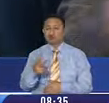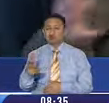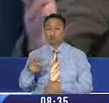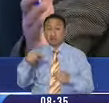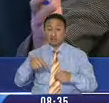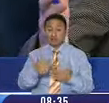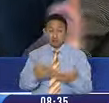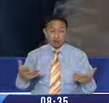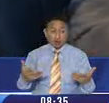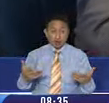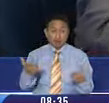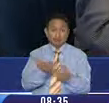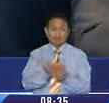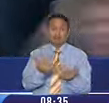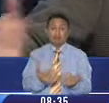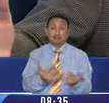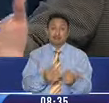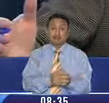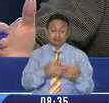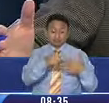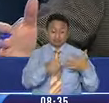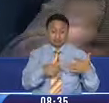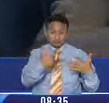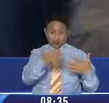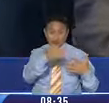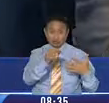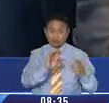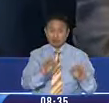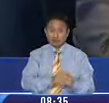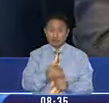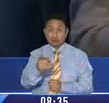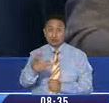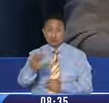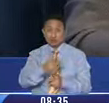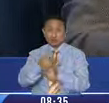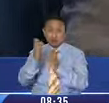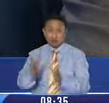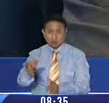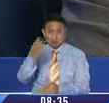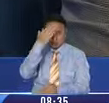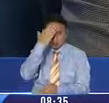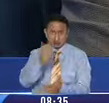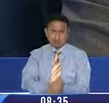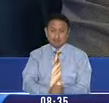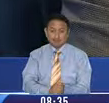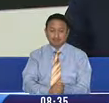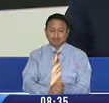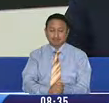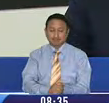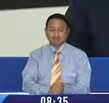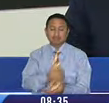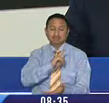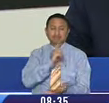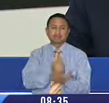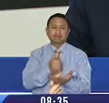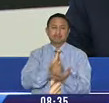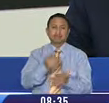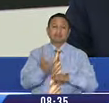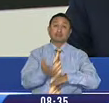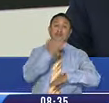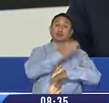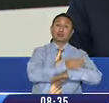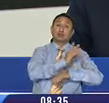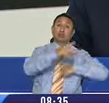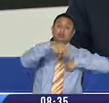varias obras que están en carpeta y que ninguna las hace. Y usted como concejal las conoce. Sí, claro, hace mucho tiempo que la infraestructura